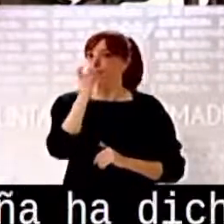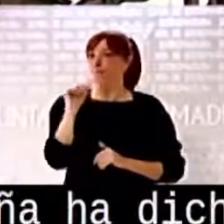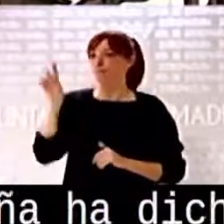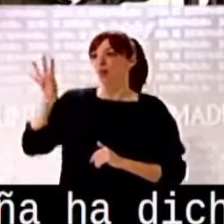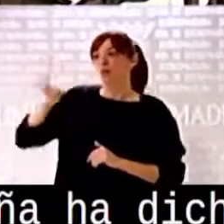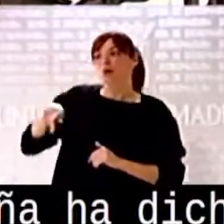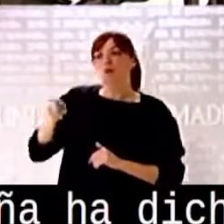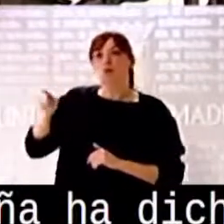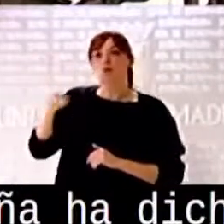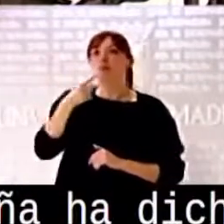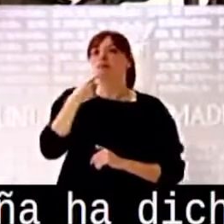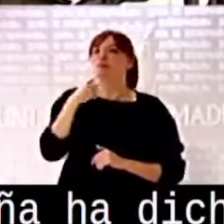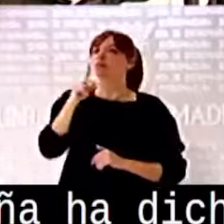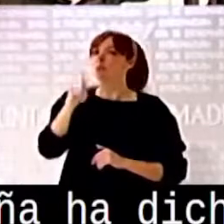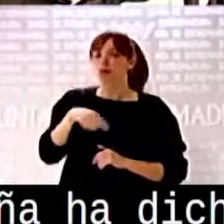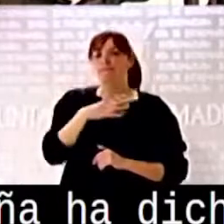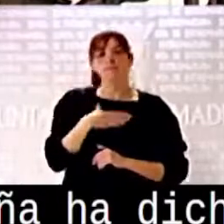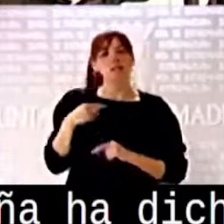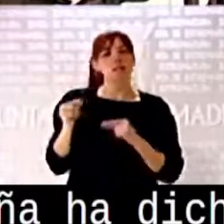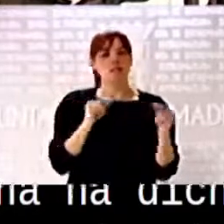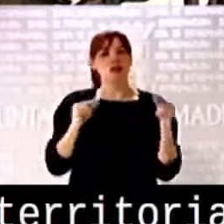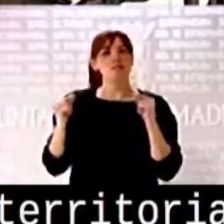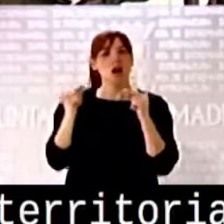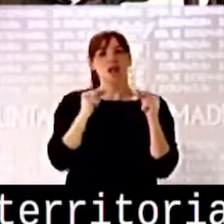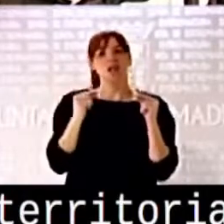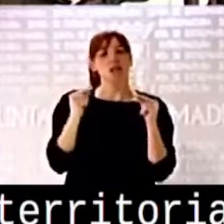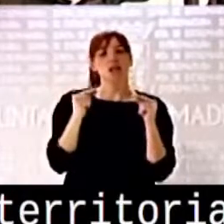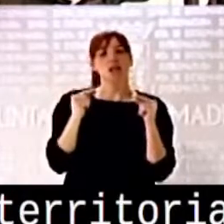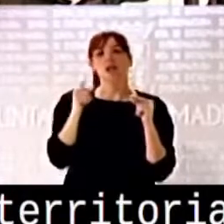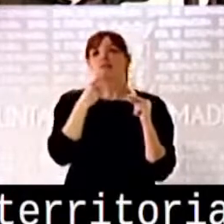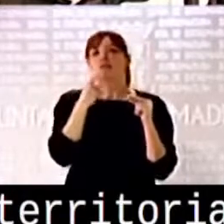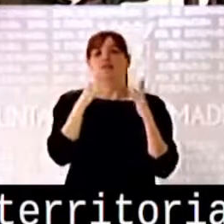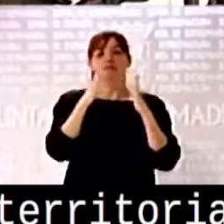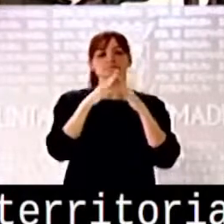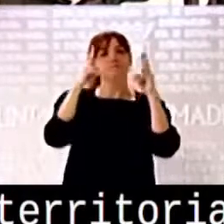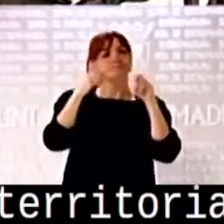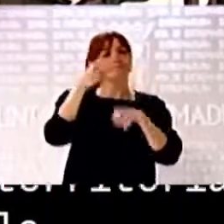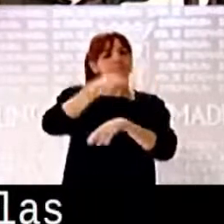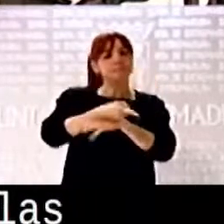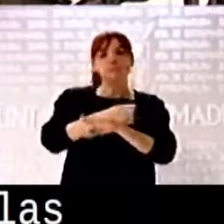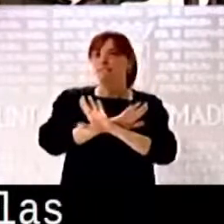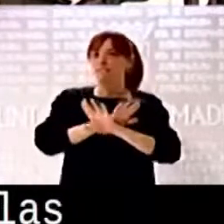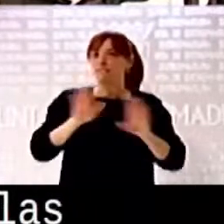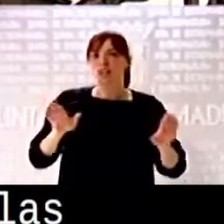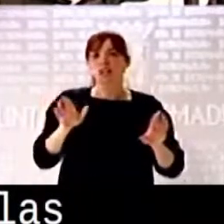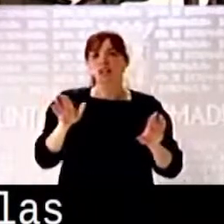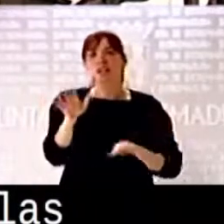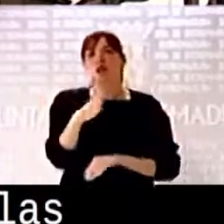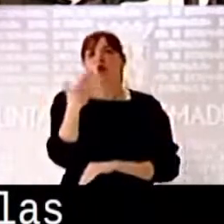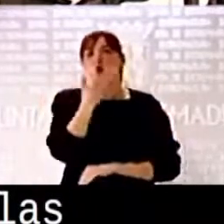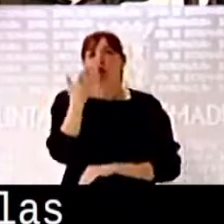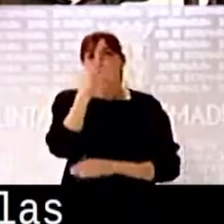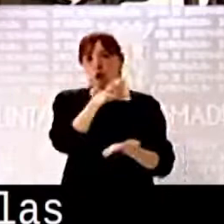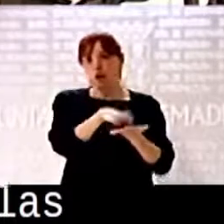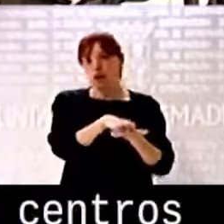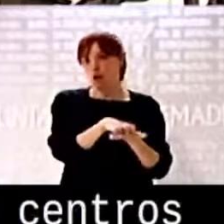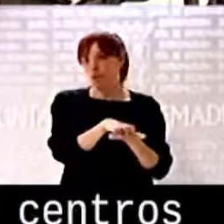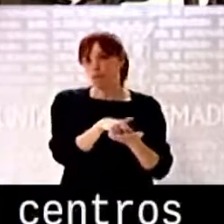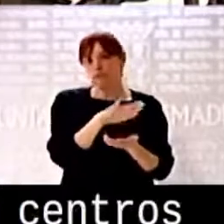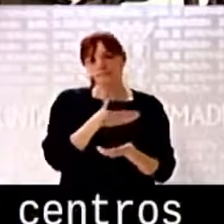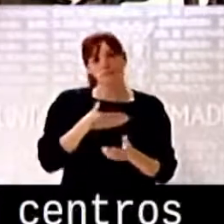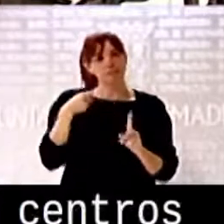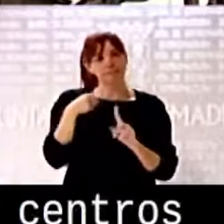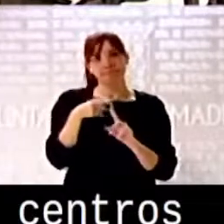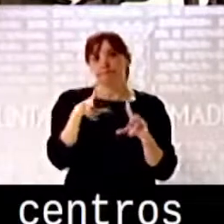llevar también a la interterritorial acabar con los confinamientos, con las cuarentenas en las escuelas, en los centros